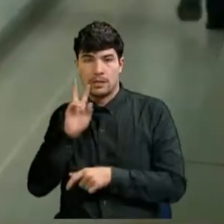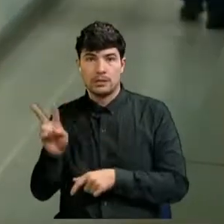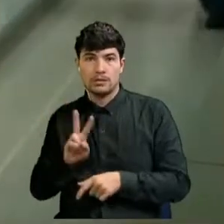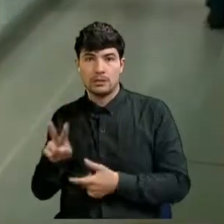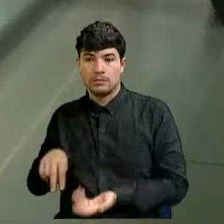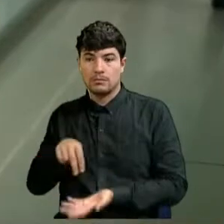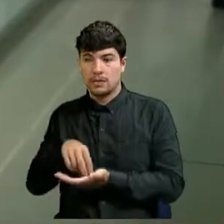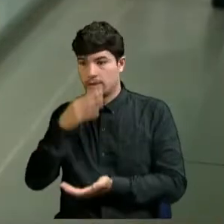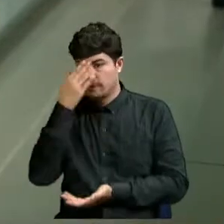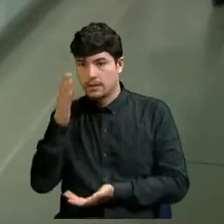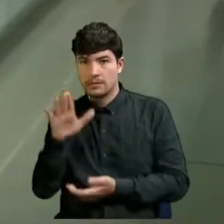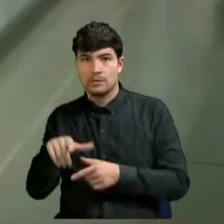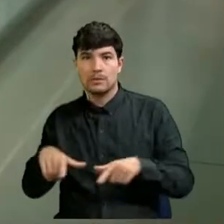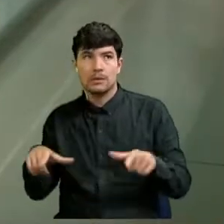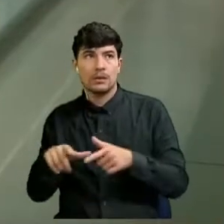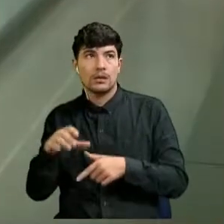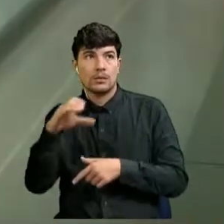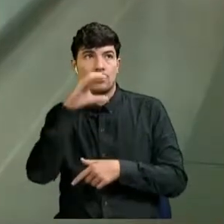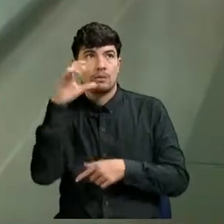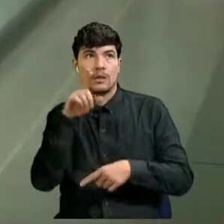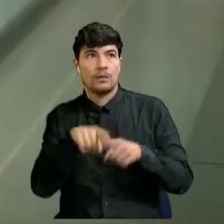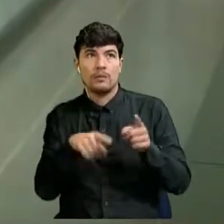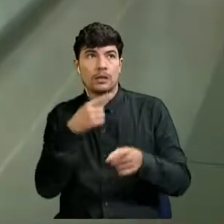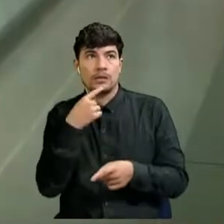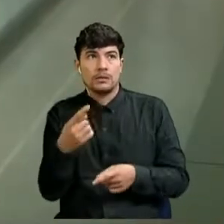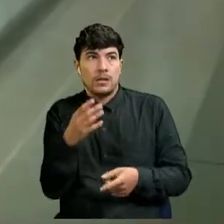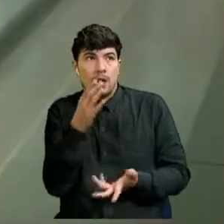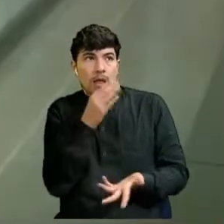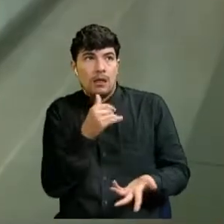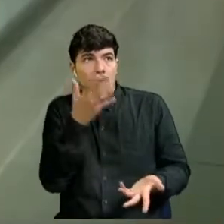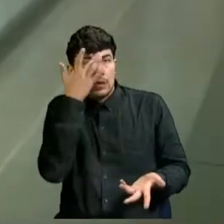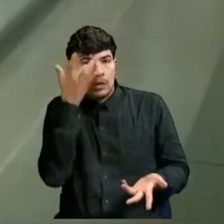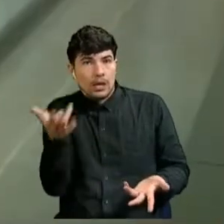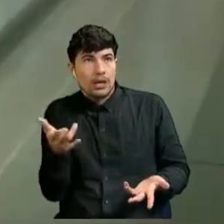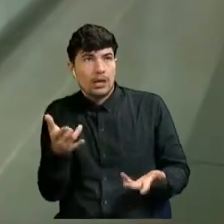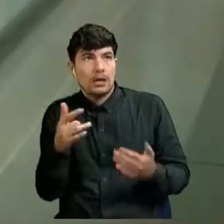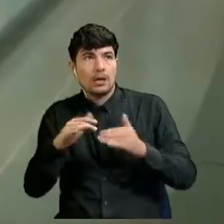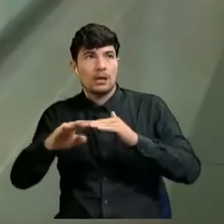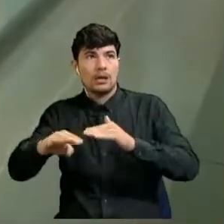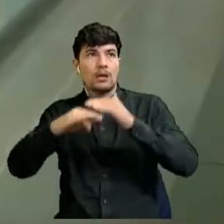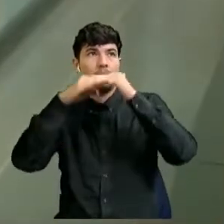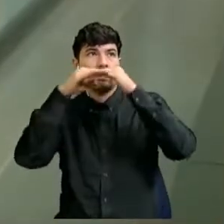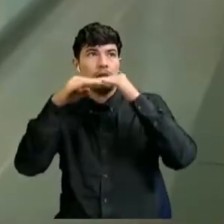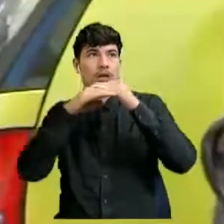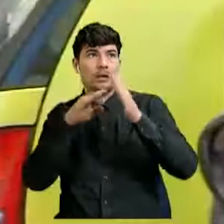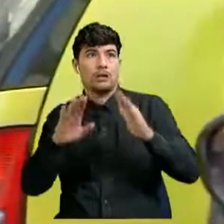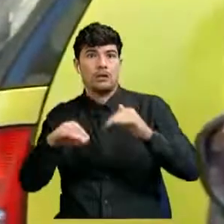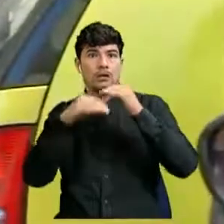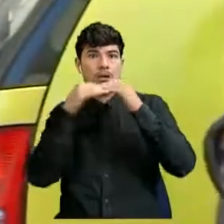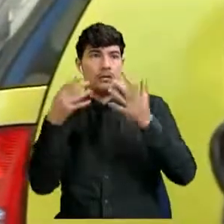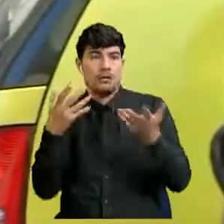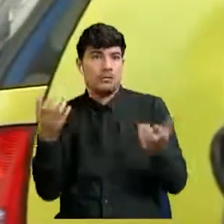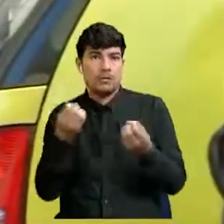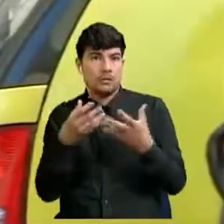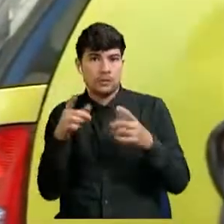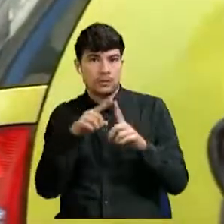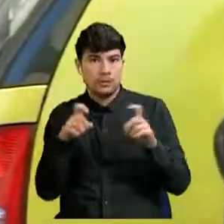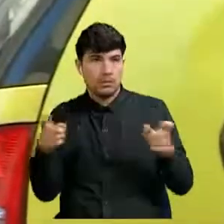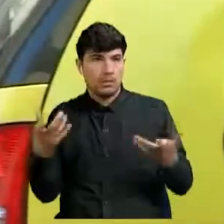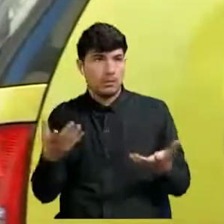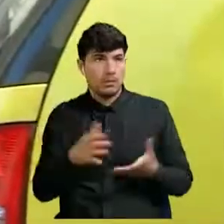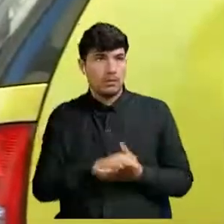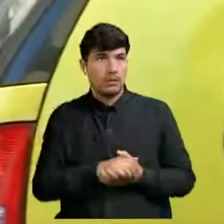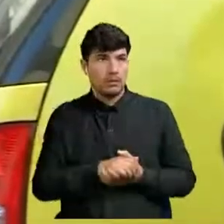y se para enfrente el el colombiano no le puede decir nada porque que el trato es tu madre y hebe etcétera etcétera pero no sólo